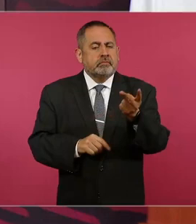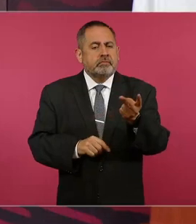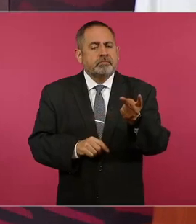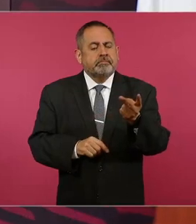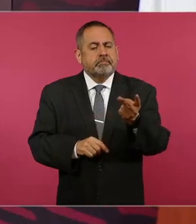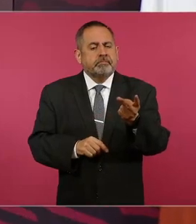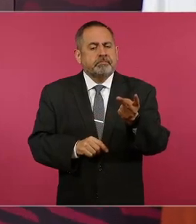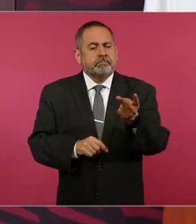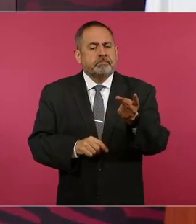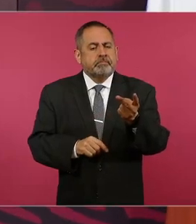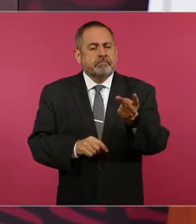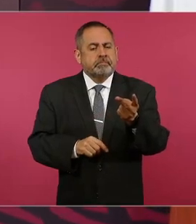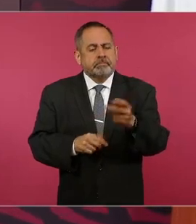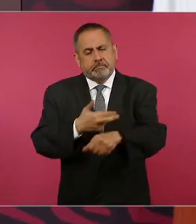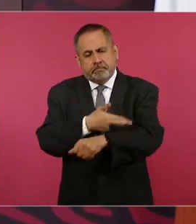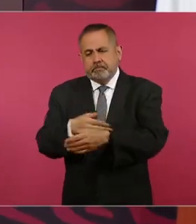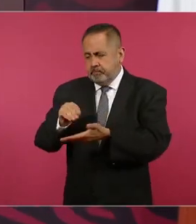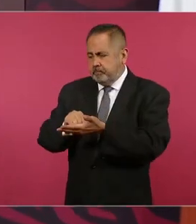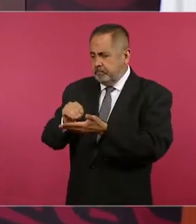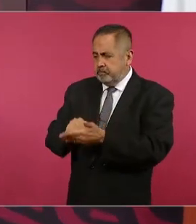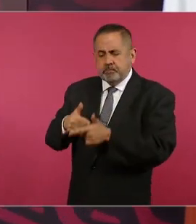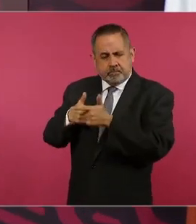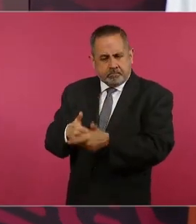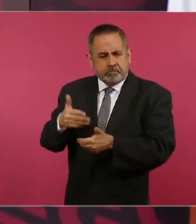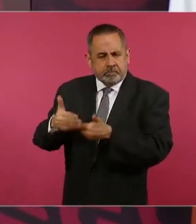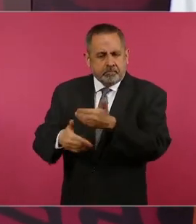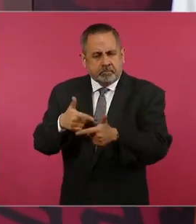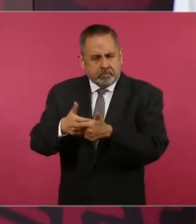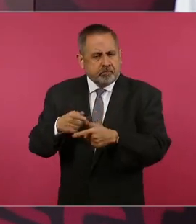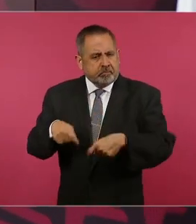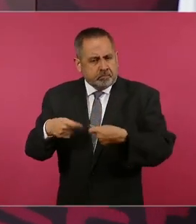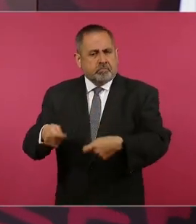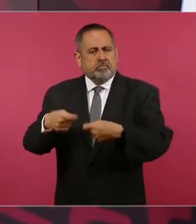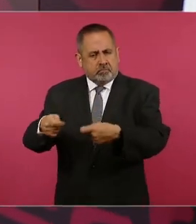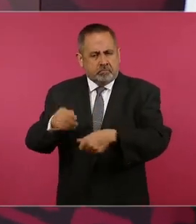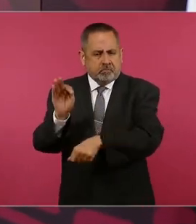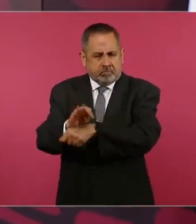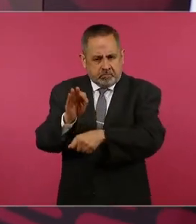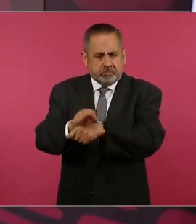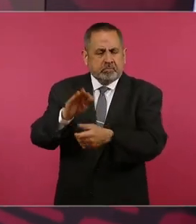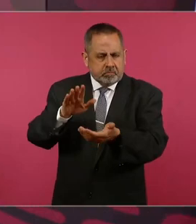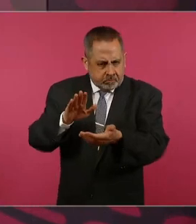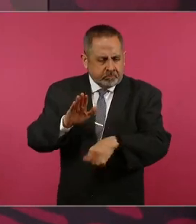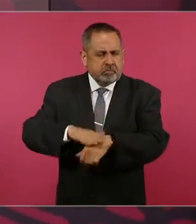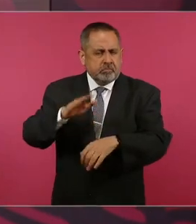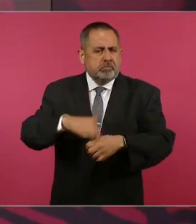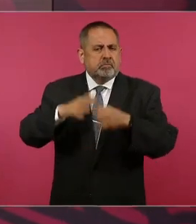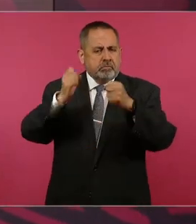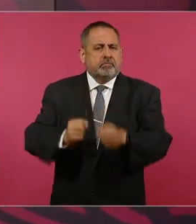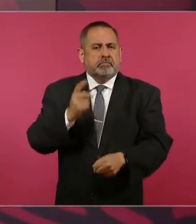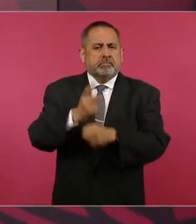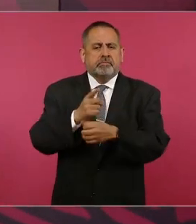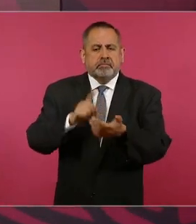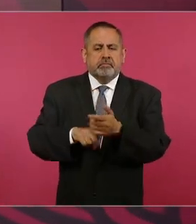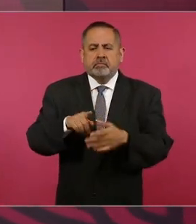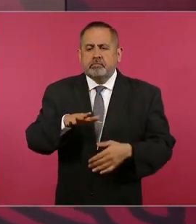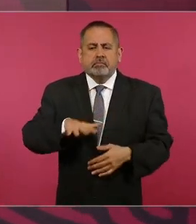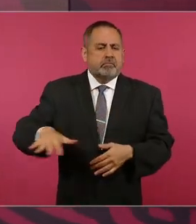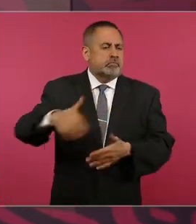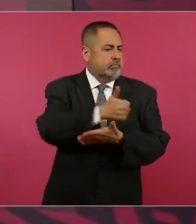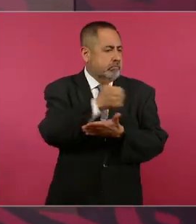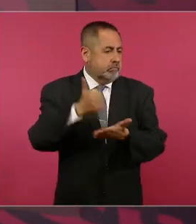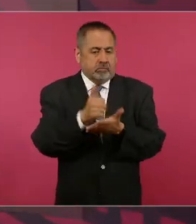va a seguir garantizando que haya seguridad en la ciudad